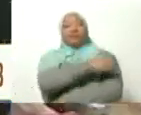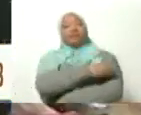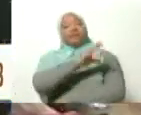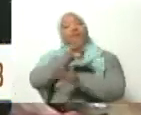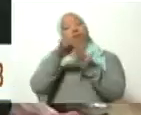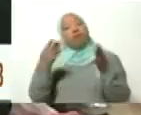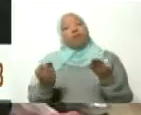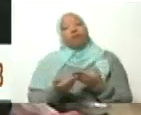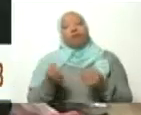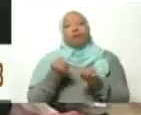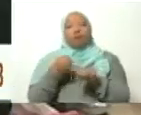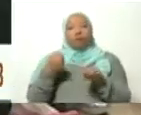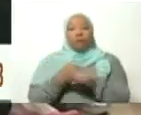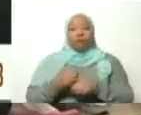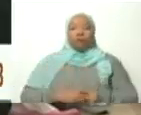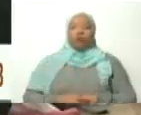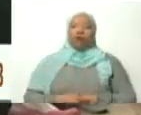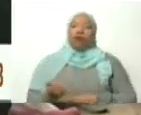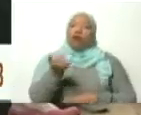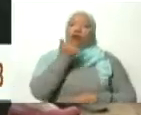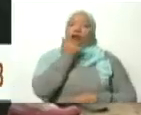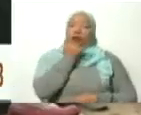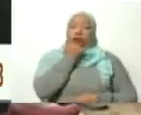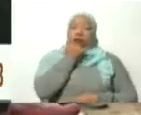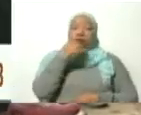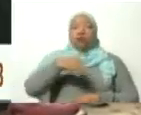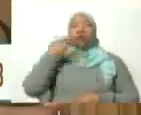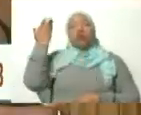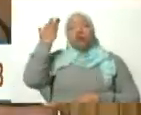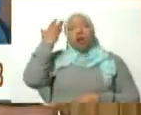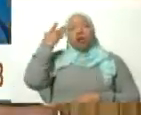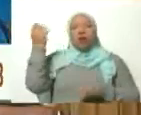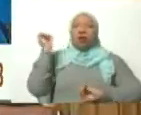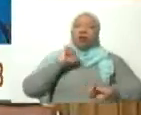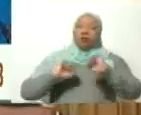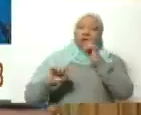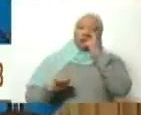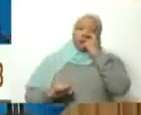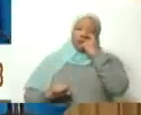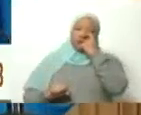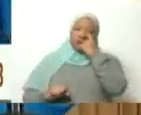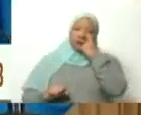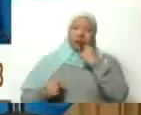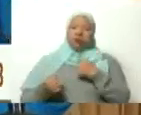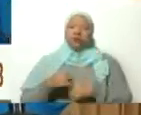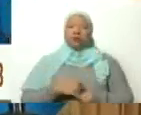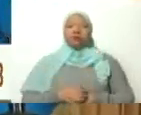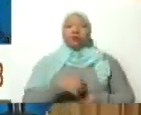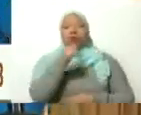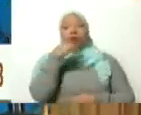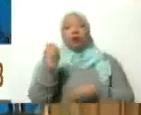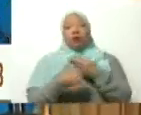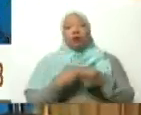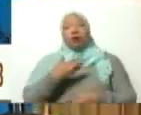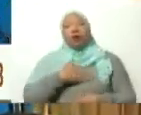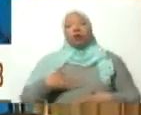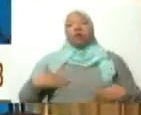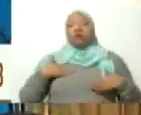es un grave error. Se equivocaron y saben que se equivocaron y deben enmendar por el